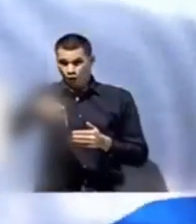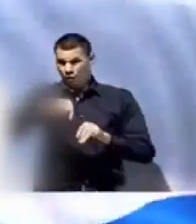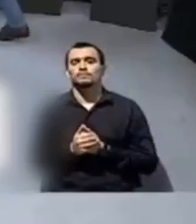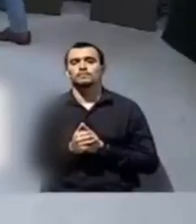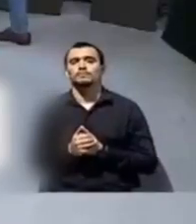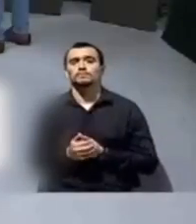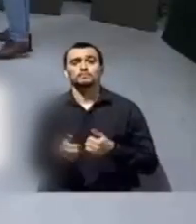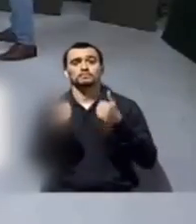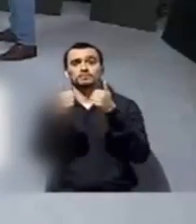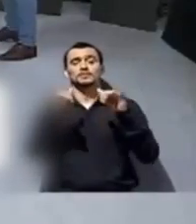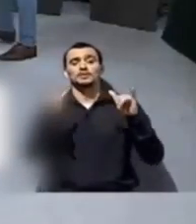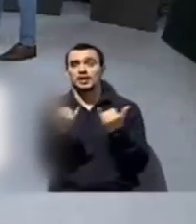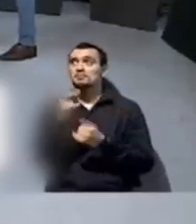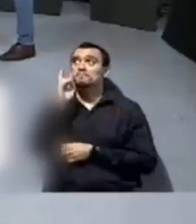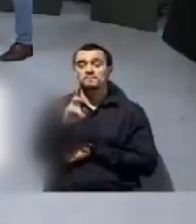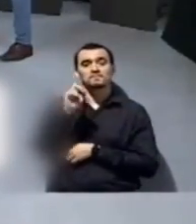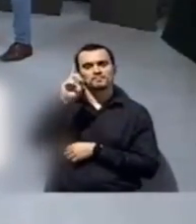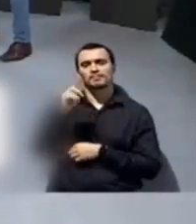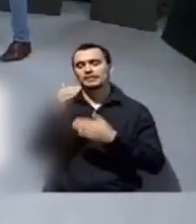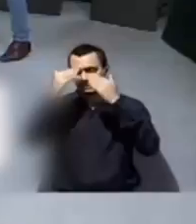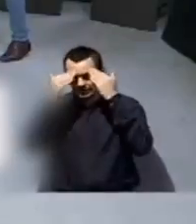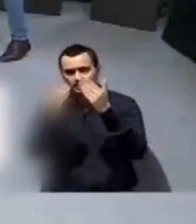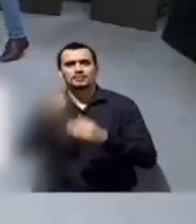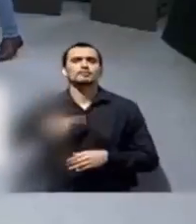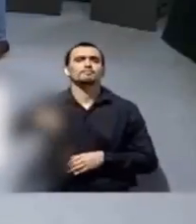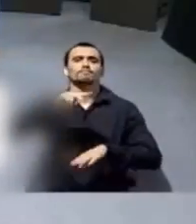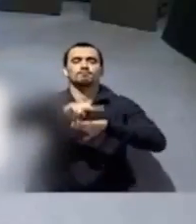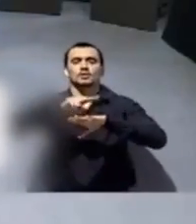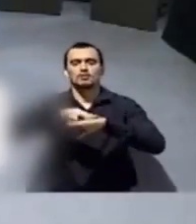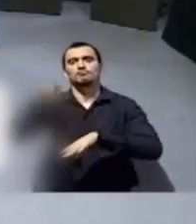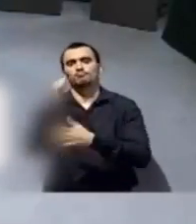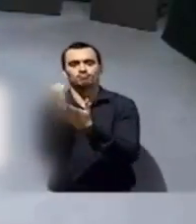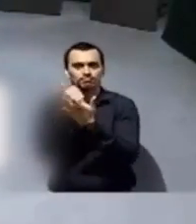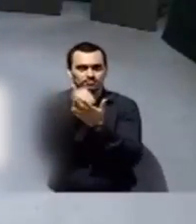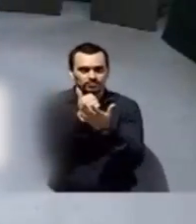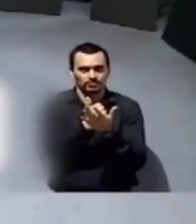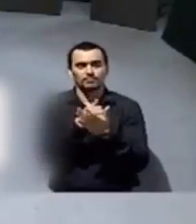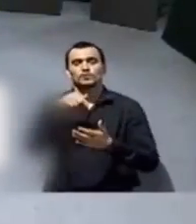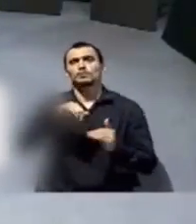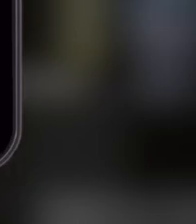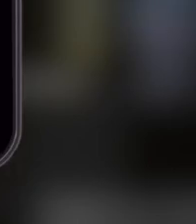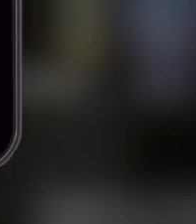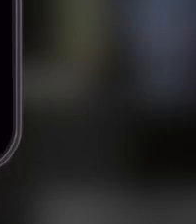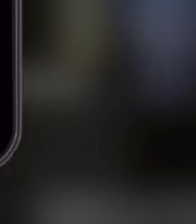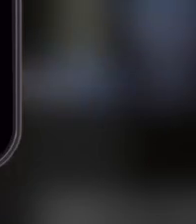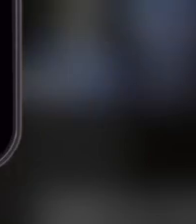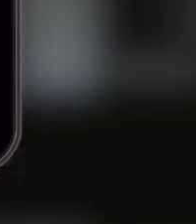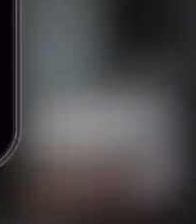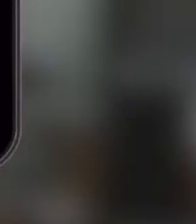médicos. Tenemos el monto. Gracias, Paraguay. Gracias a todos los que han participado de este gran evento solidario.